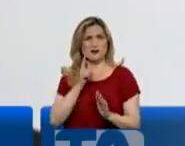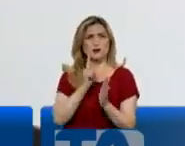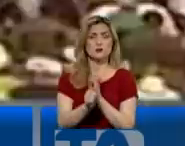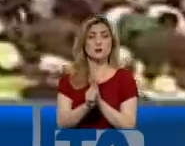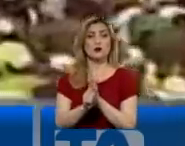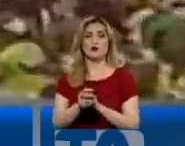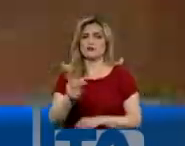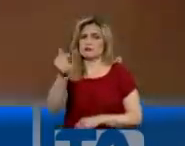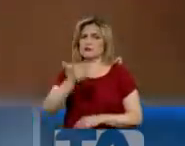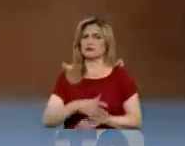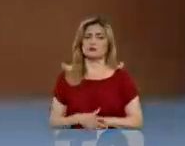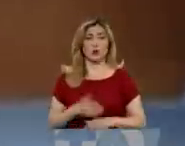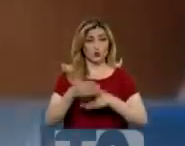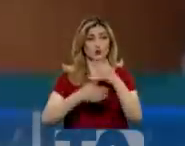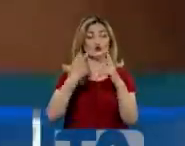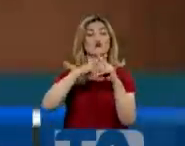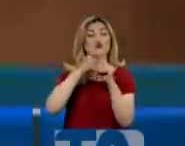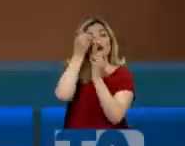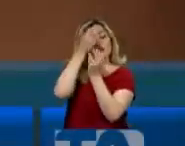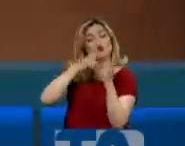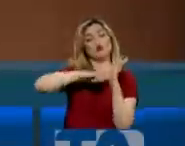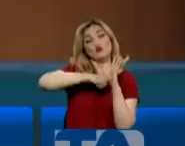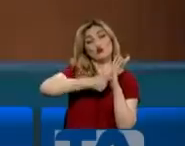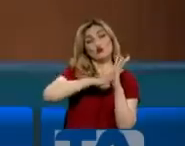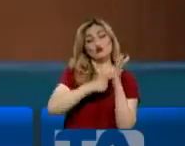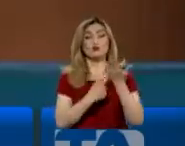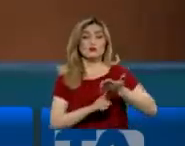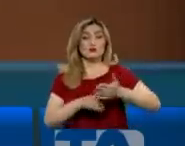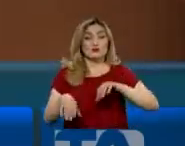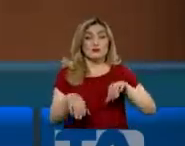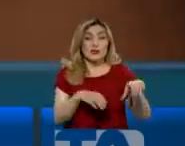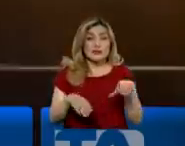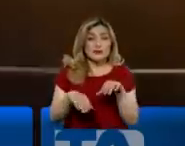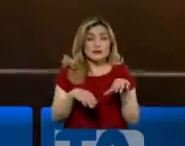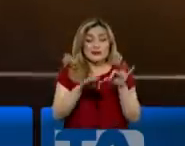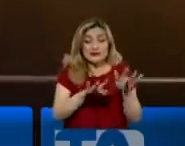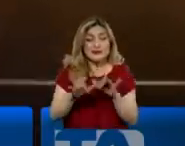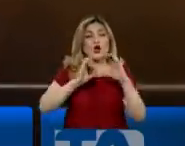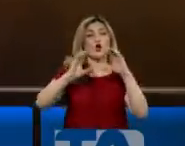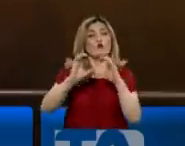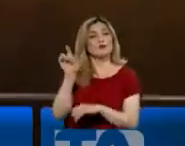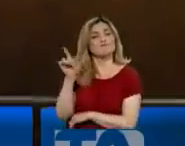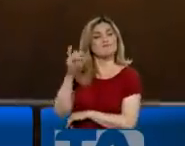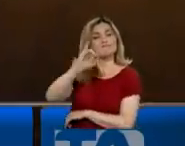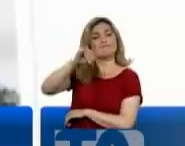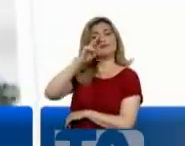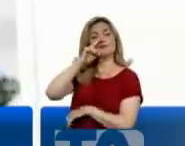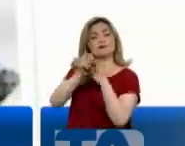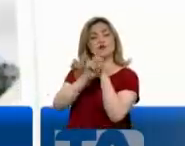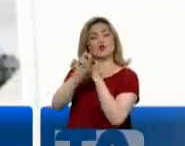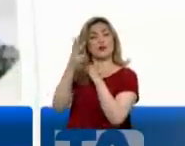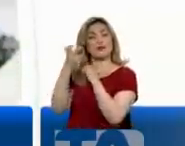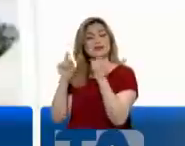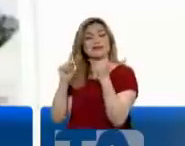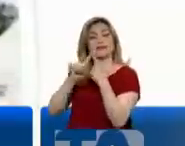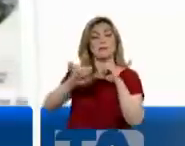el delito de peculado este proceso inició por un informe de contraloría que en él son las actividades de la secretaria de comunicaciones de junio de 2013 a